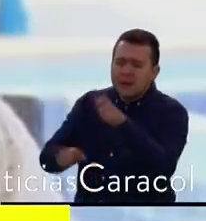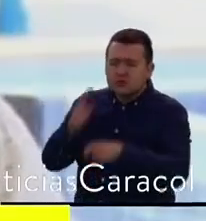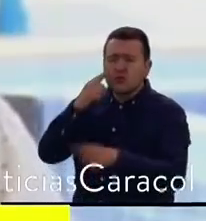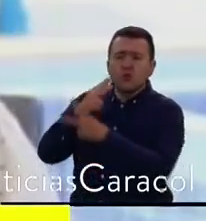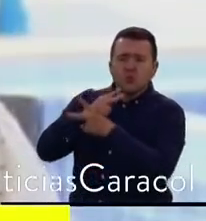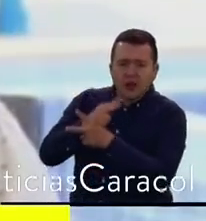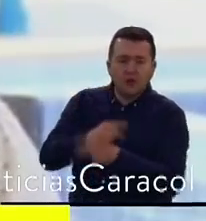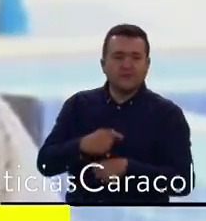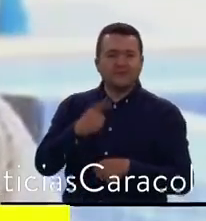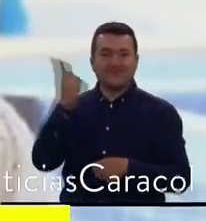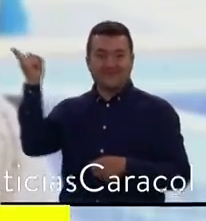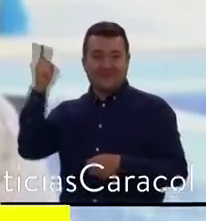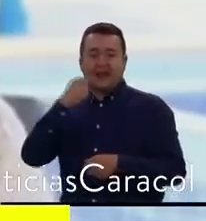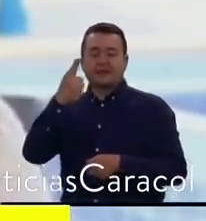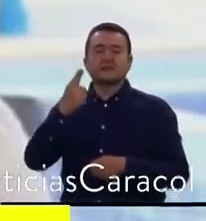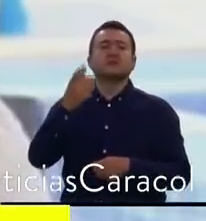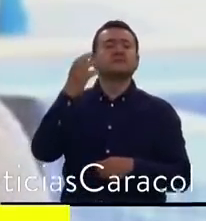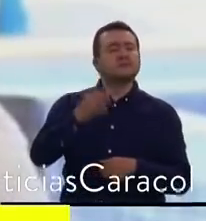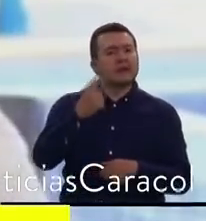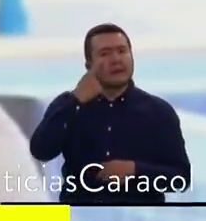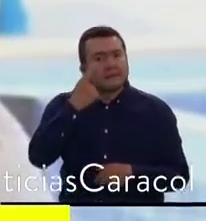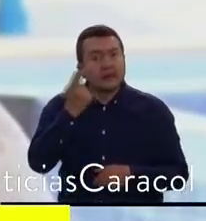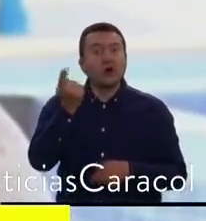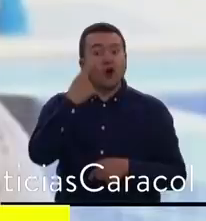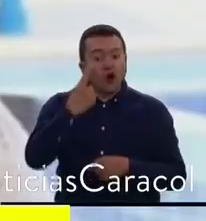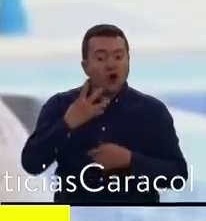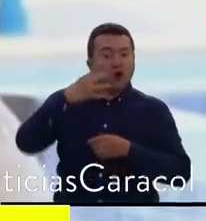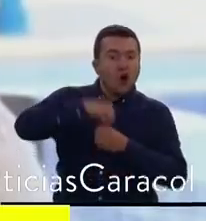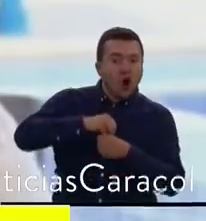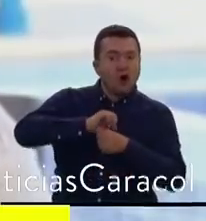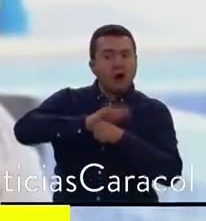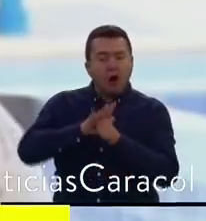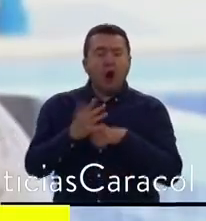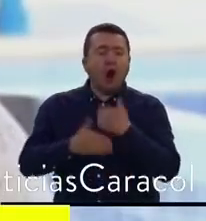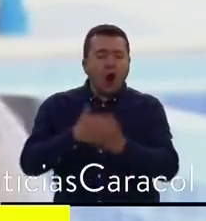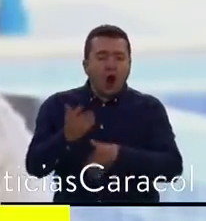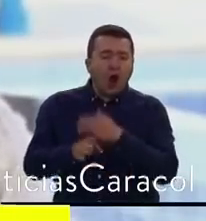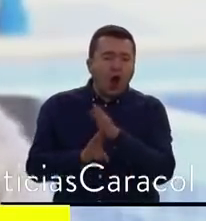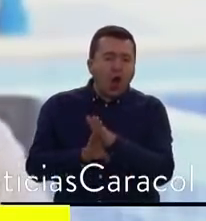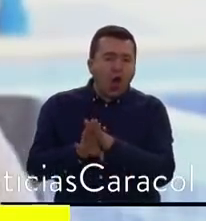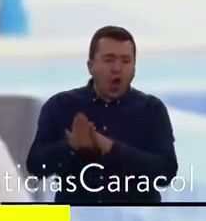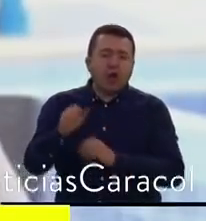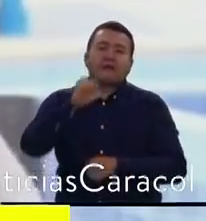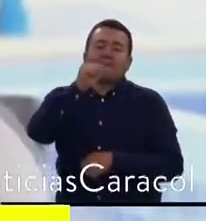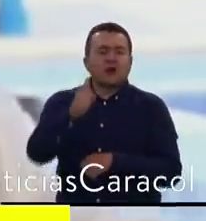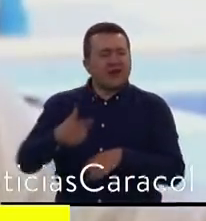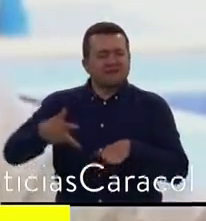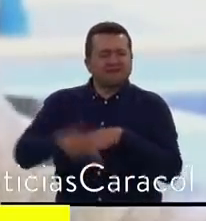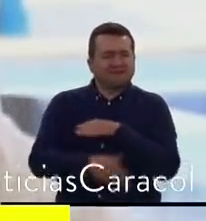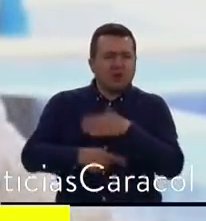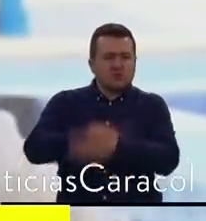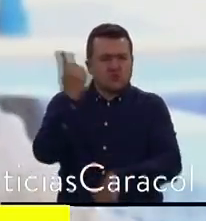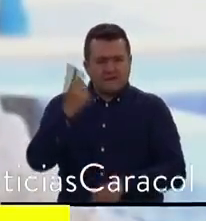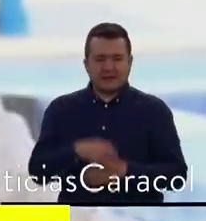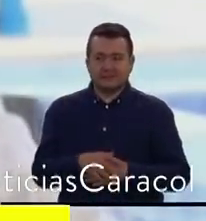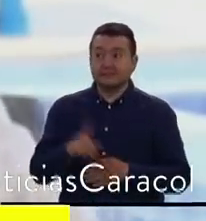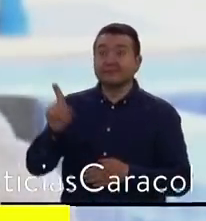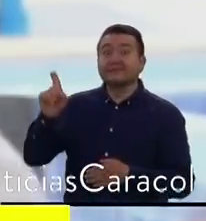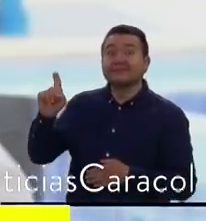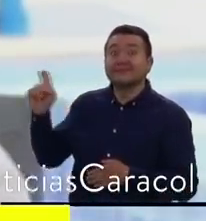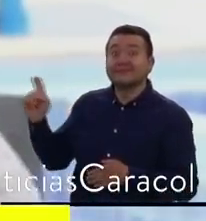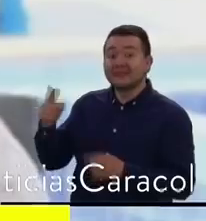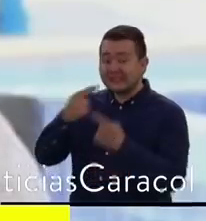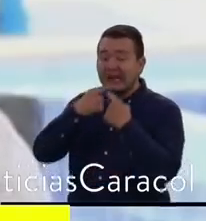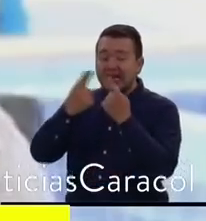enfermedad les avance. Hay que curarla, cortarla de raíz a tiempo. Ese es mi consejo. Estas fueron las últimas palabras de